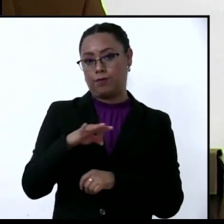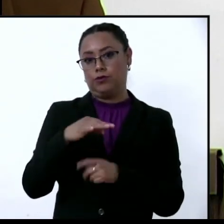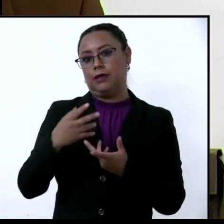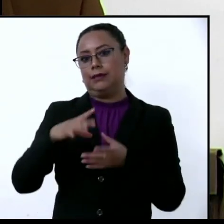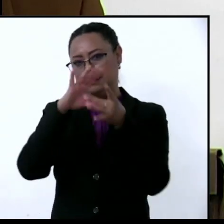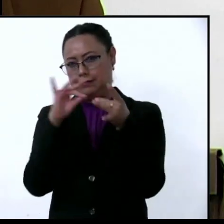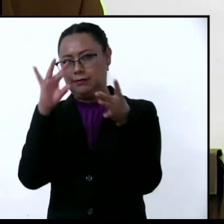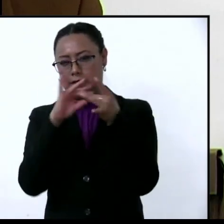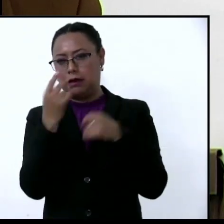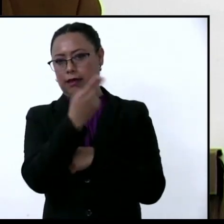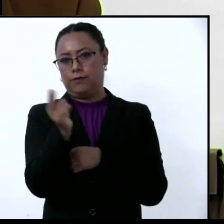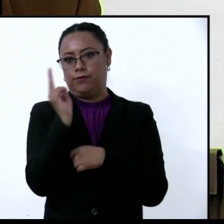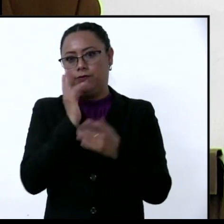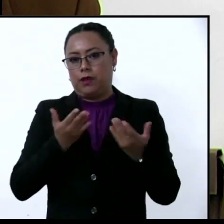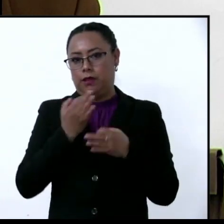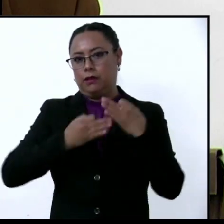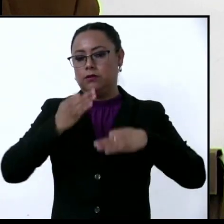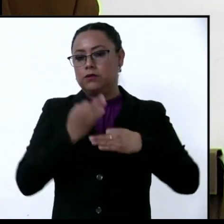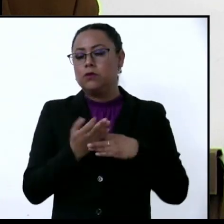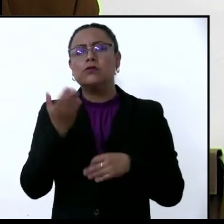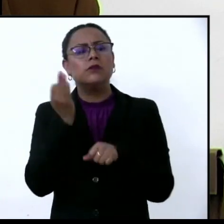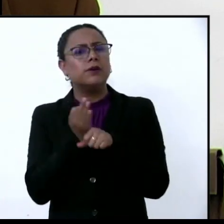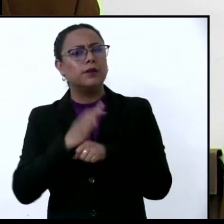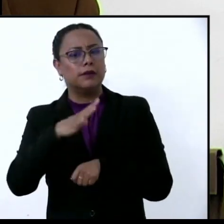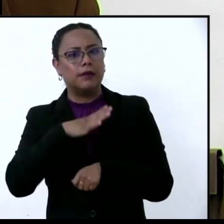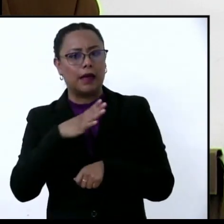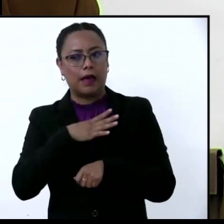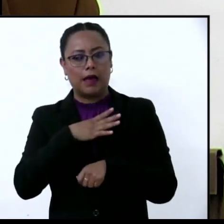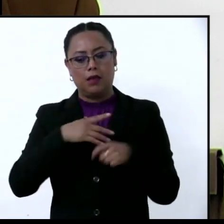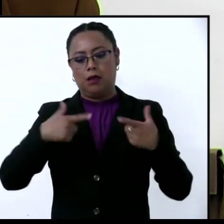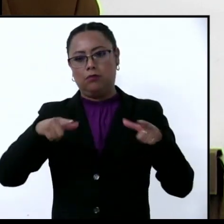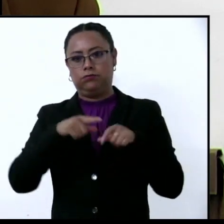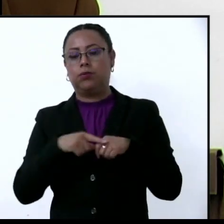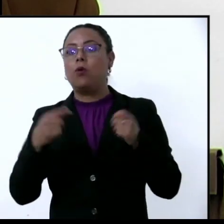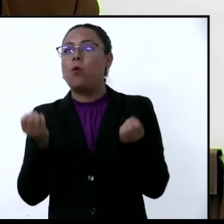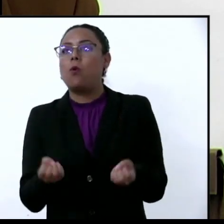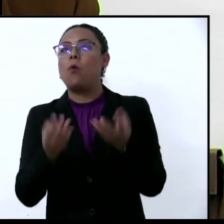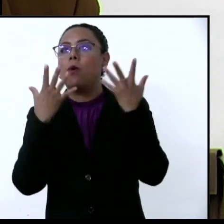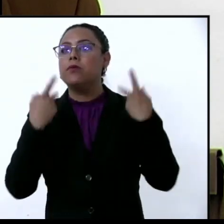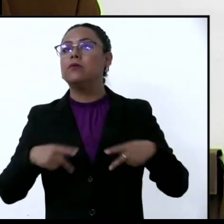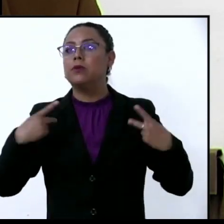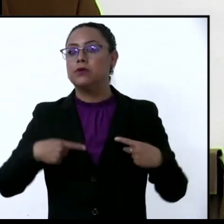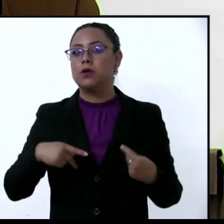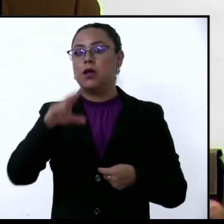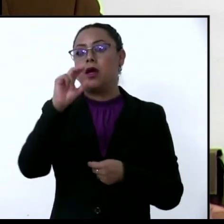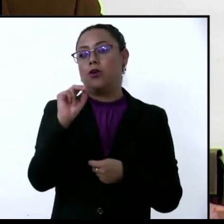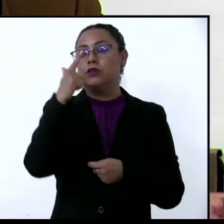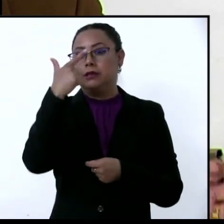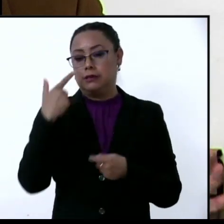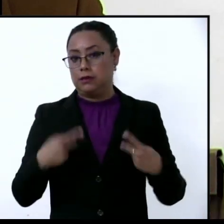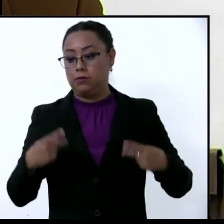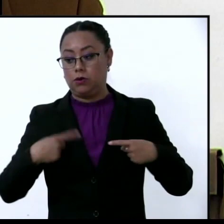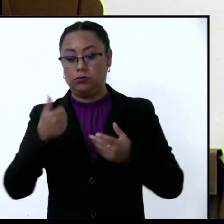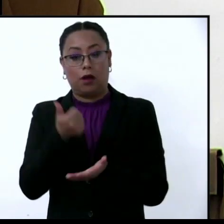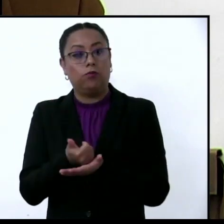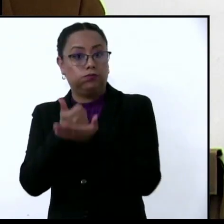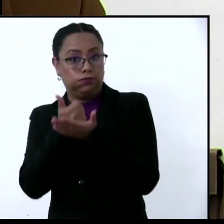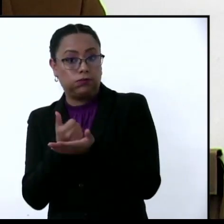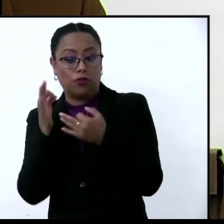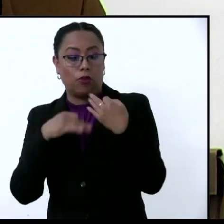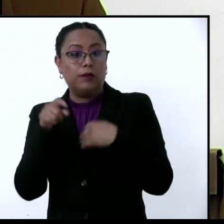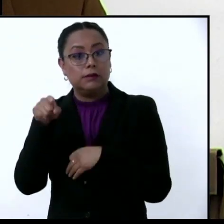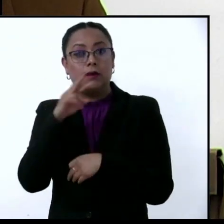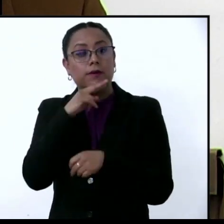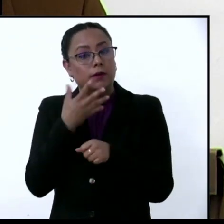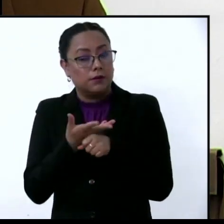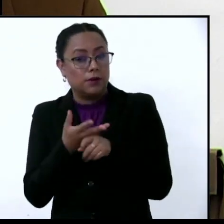que se cuenta con una plantilla de alrededor de 87 personas conciliadoras que realizan esta tarea de